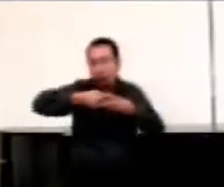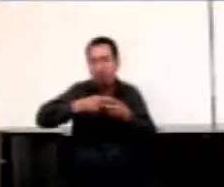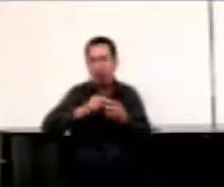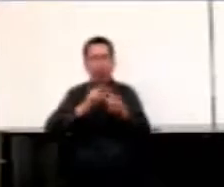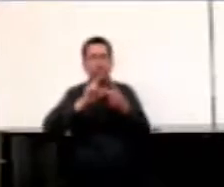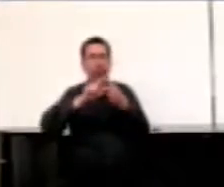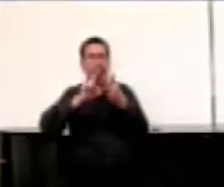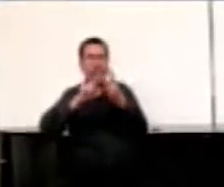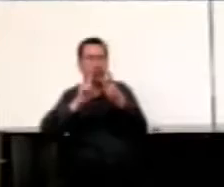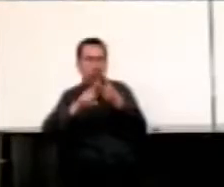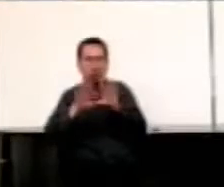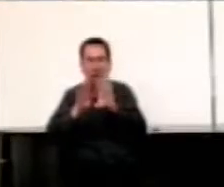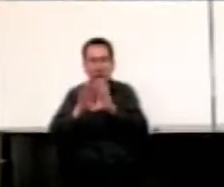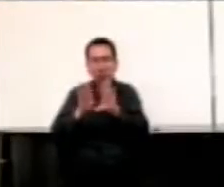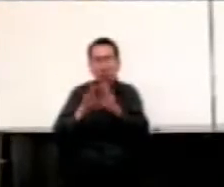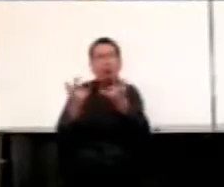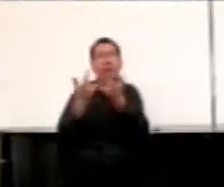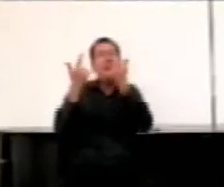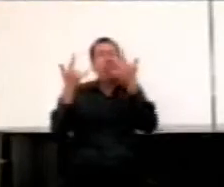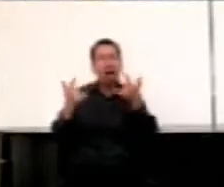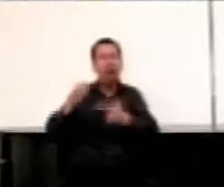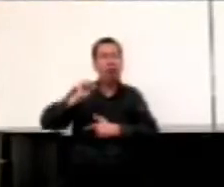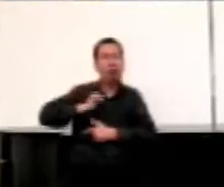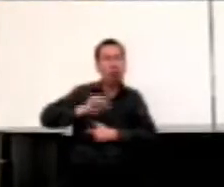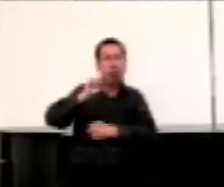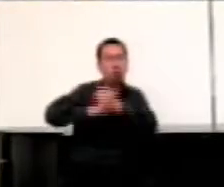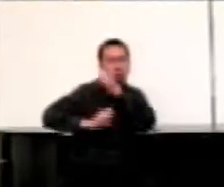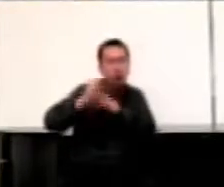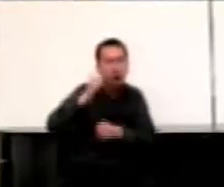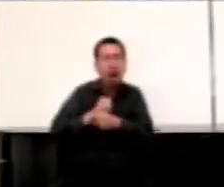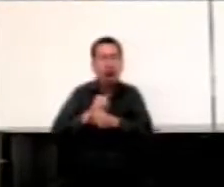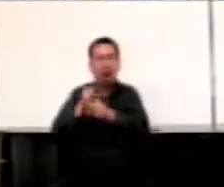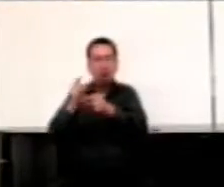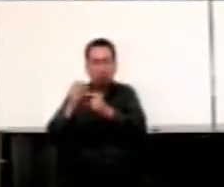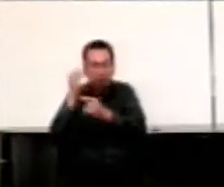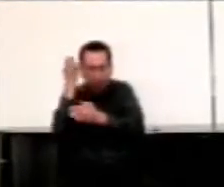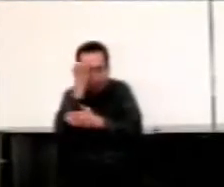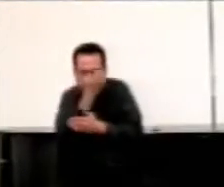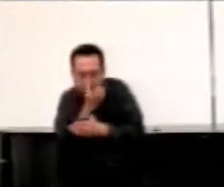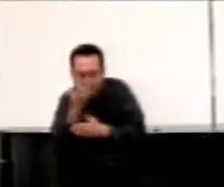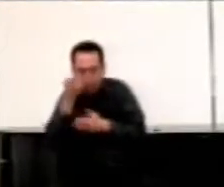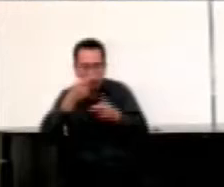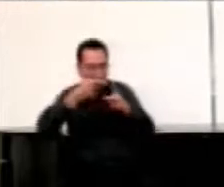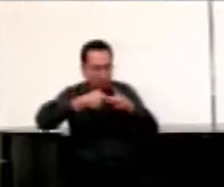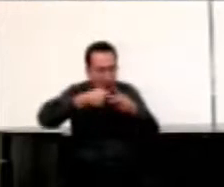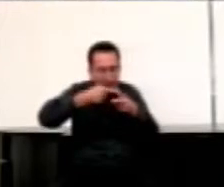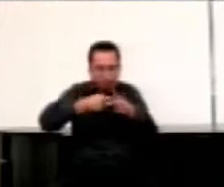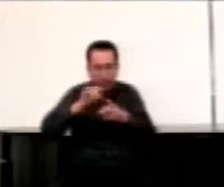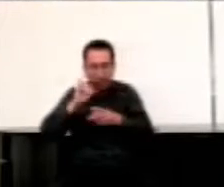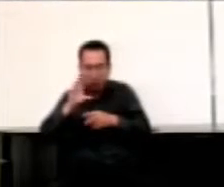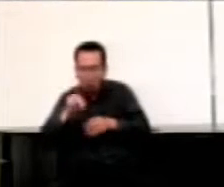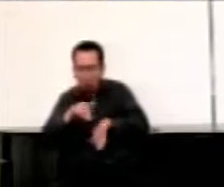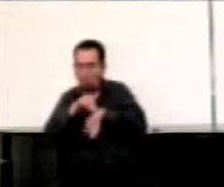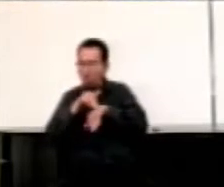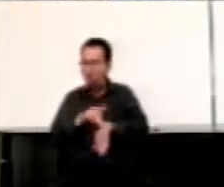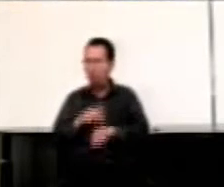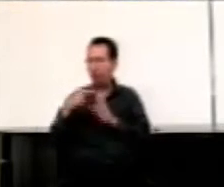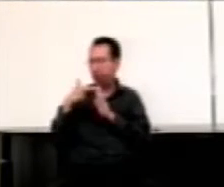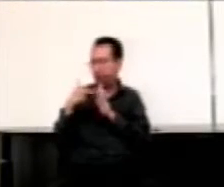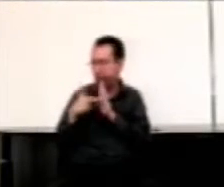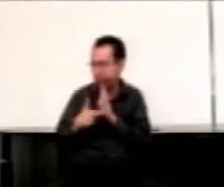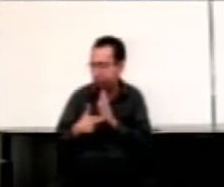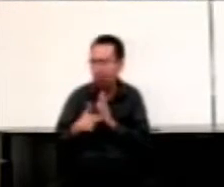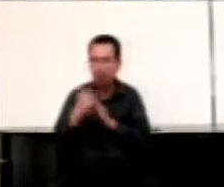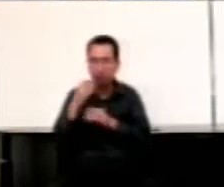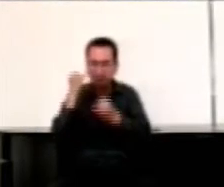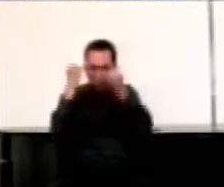luego conectarlo con los sucesos, procesar la información, analizar, ver si se cumplen las hipótesis. La